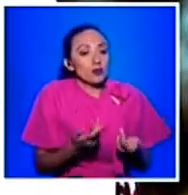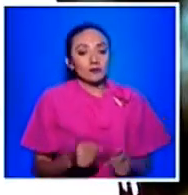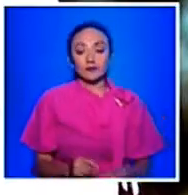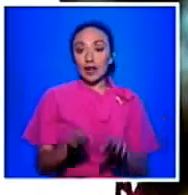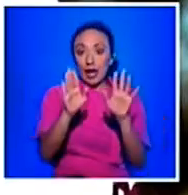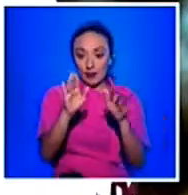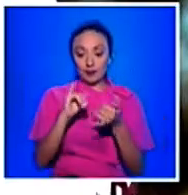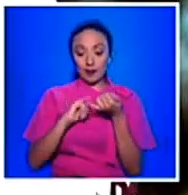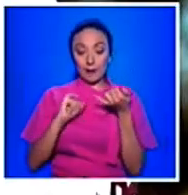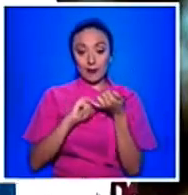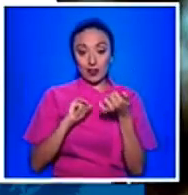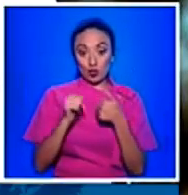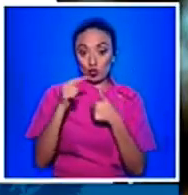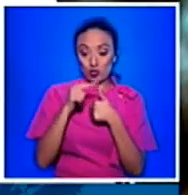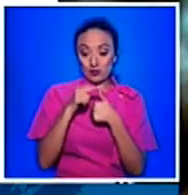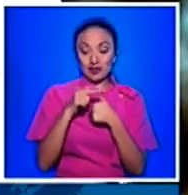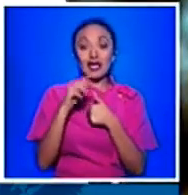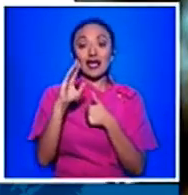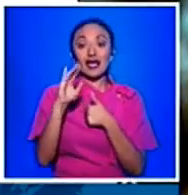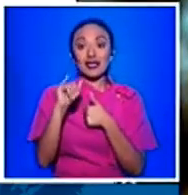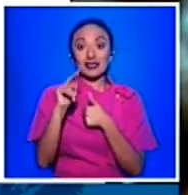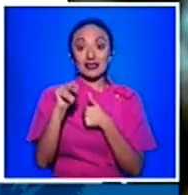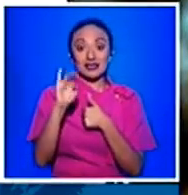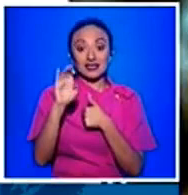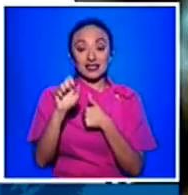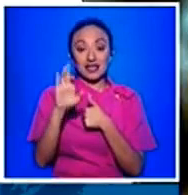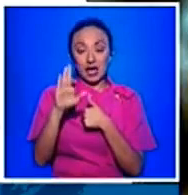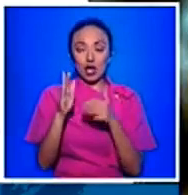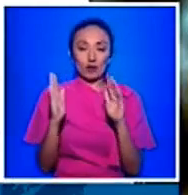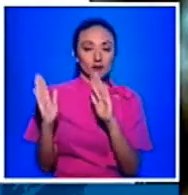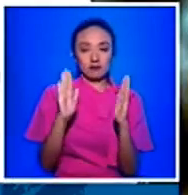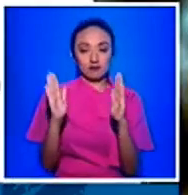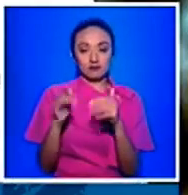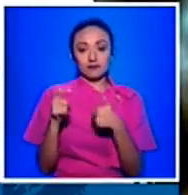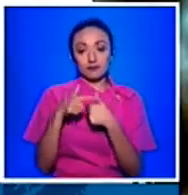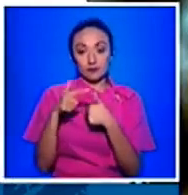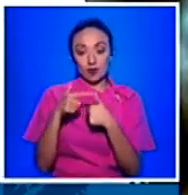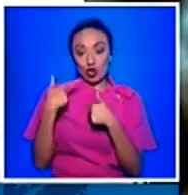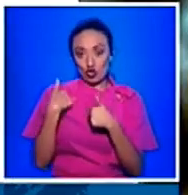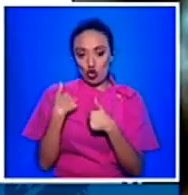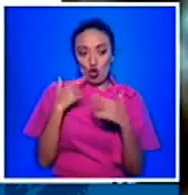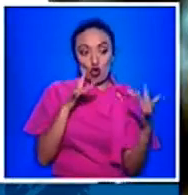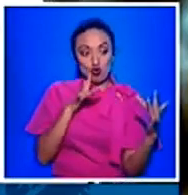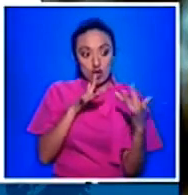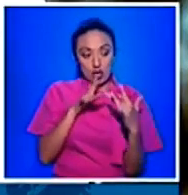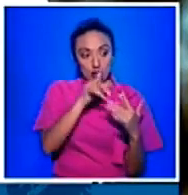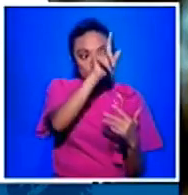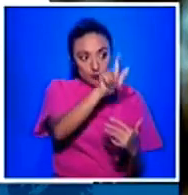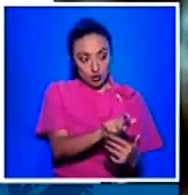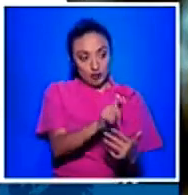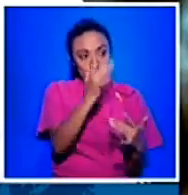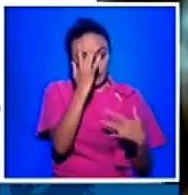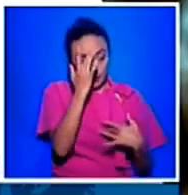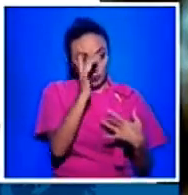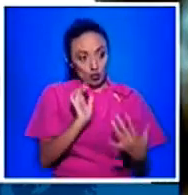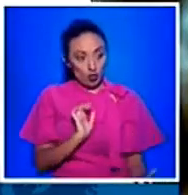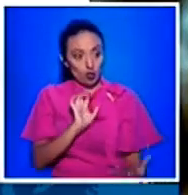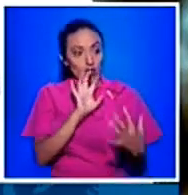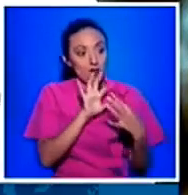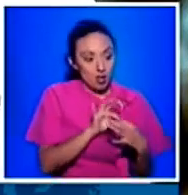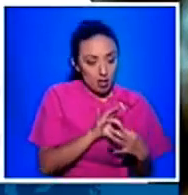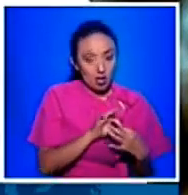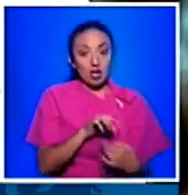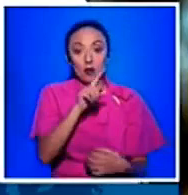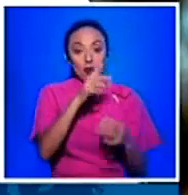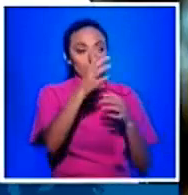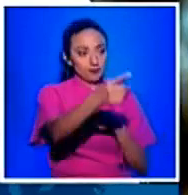El virus sincitial respiratorio habitualmente tiene un periodo de ventana, es decir, cuando yo entro en contacto con una persona que está infectada, porque normalmente este